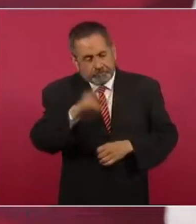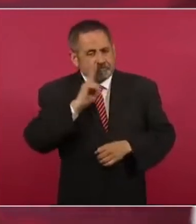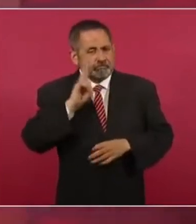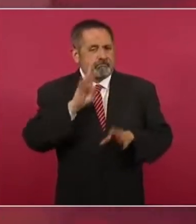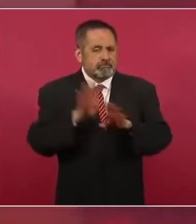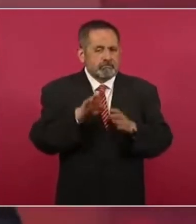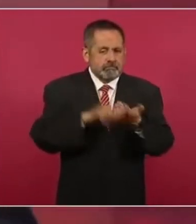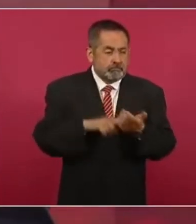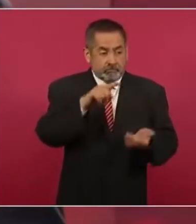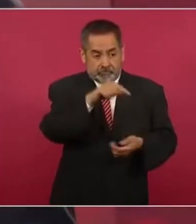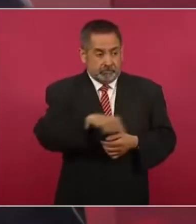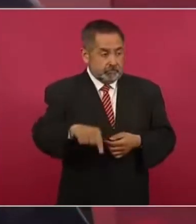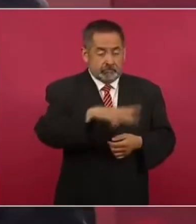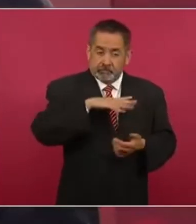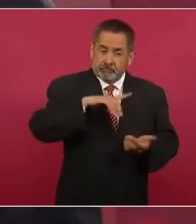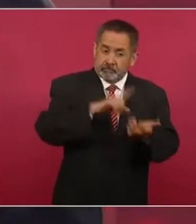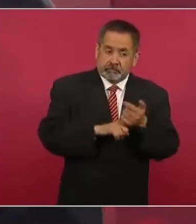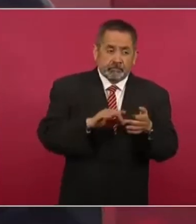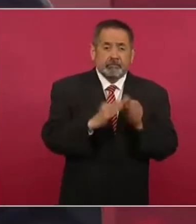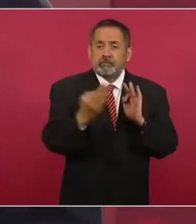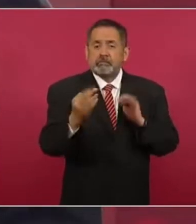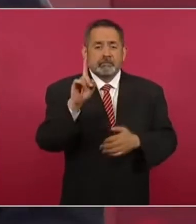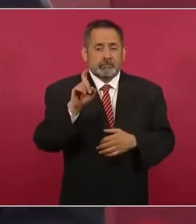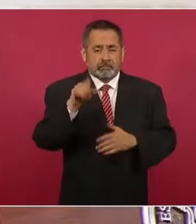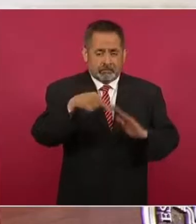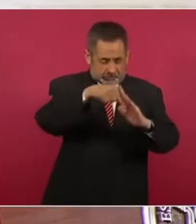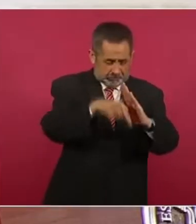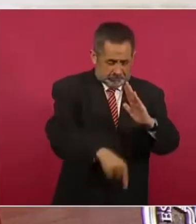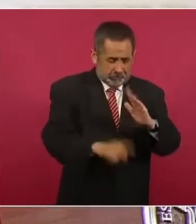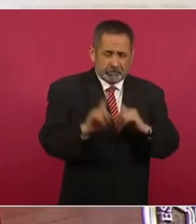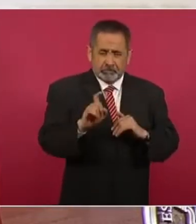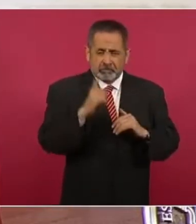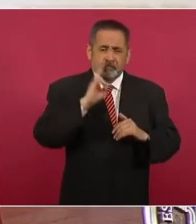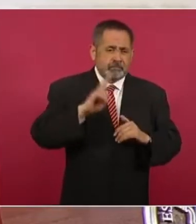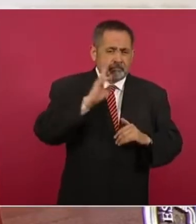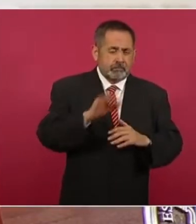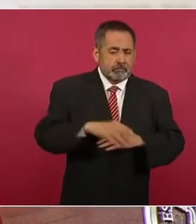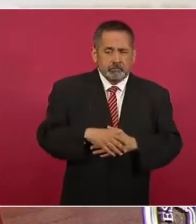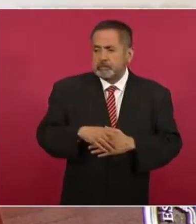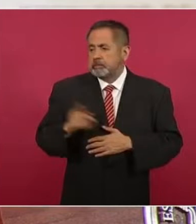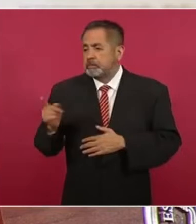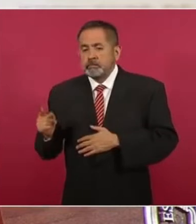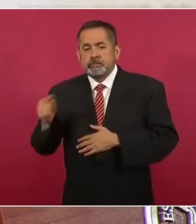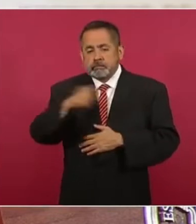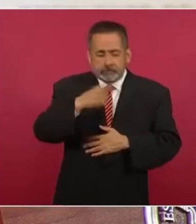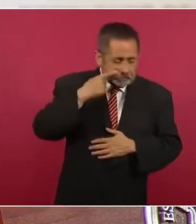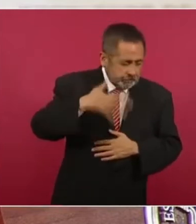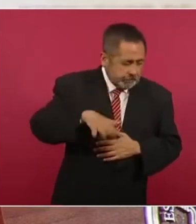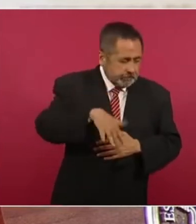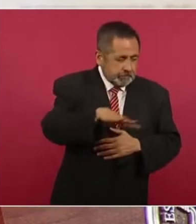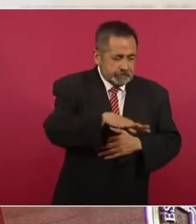si teníamos agua cerca, y se llevaron a cabo